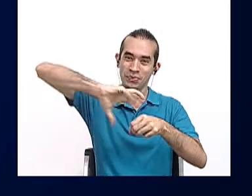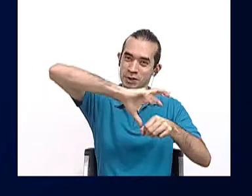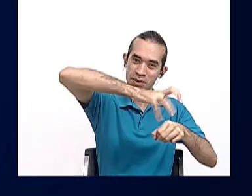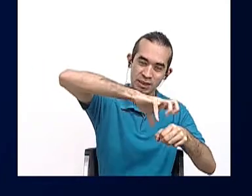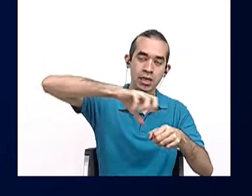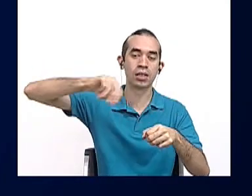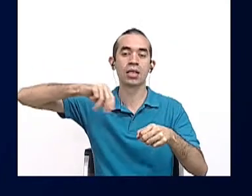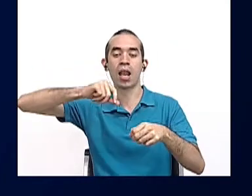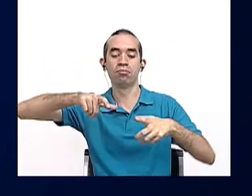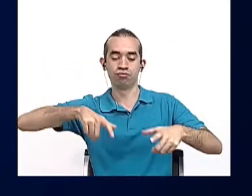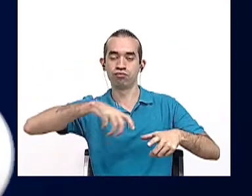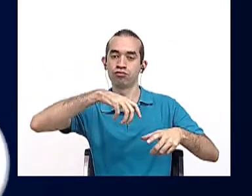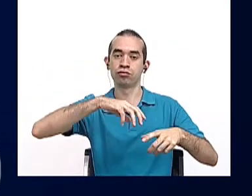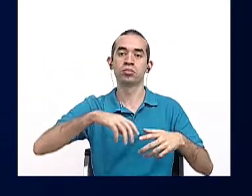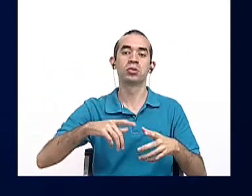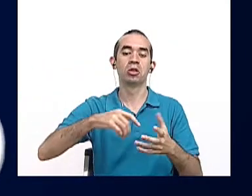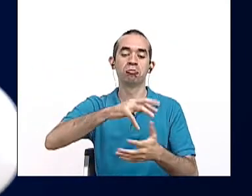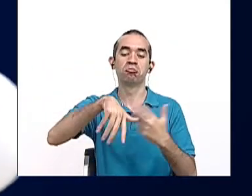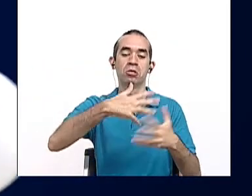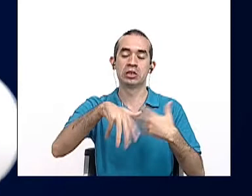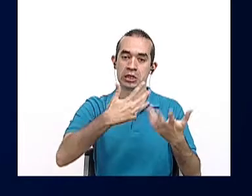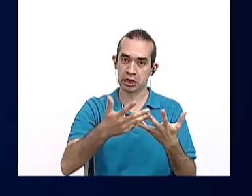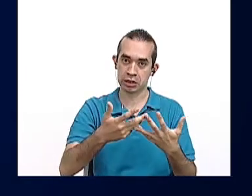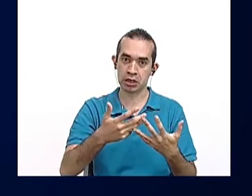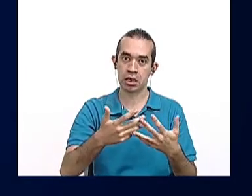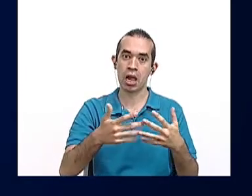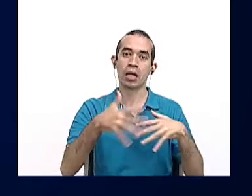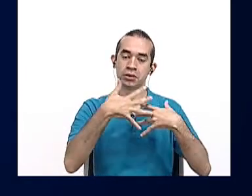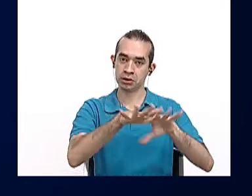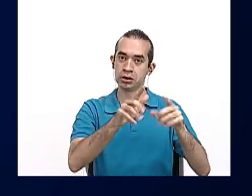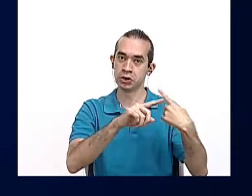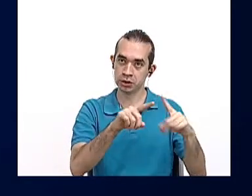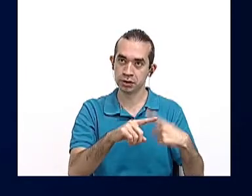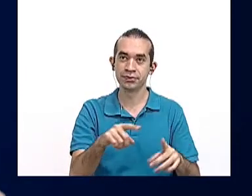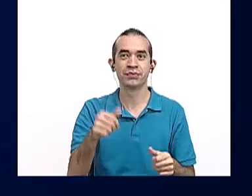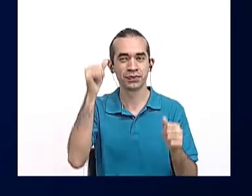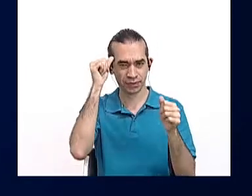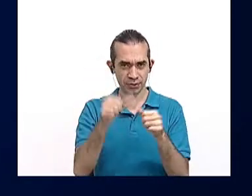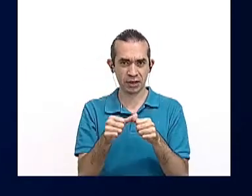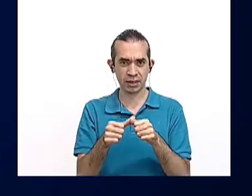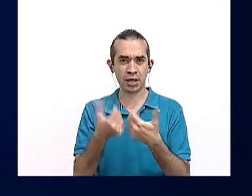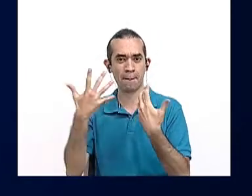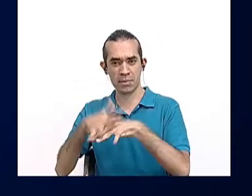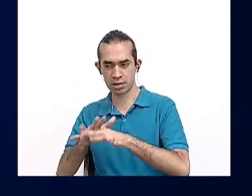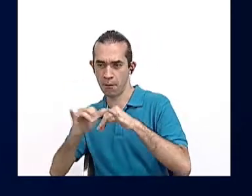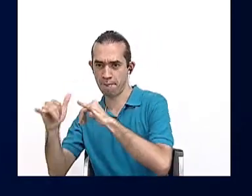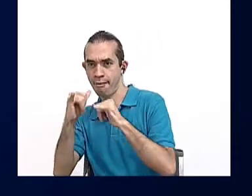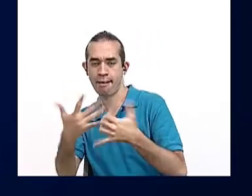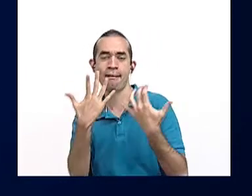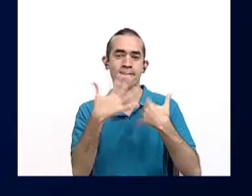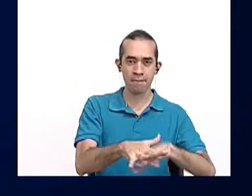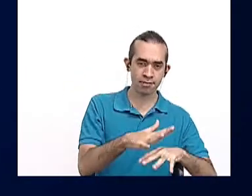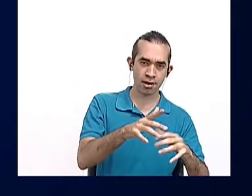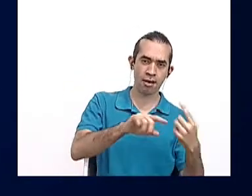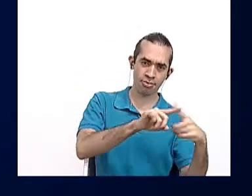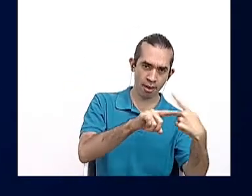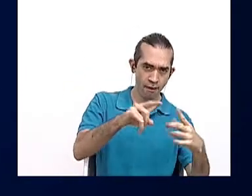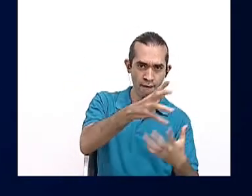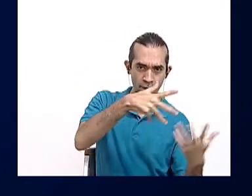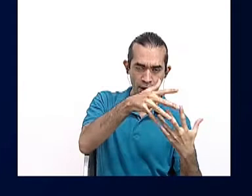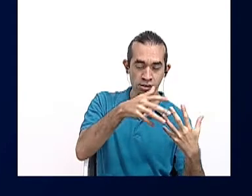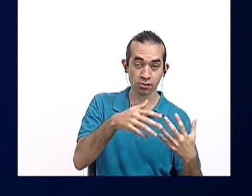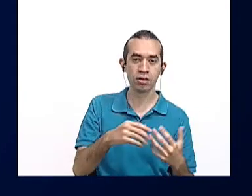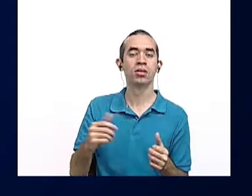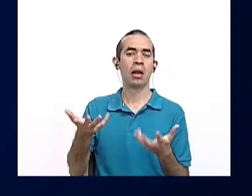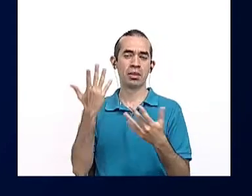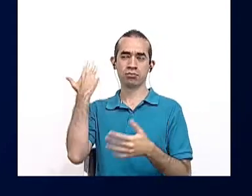sal. Realicé una mezcla heterogénea. ¿Tienen clara la diferencia entre una mezcla homogénea y una heterogénea? Tal vez si vieron la